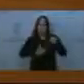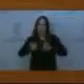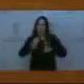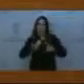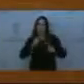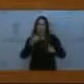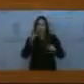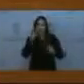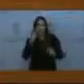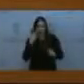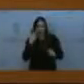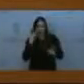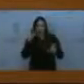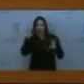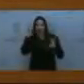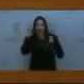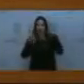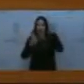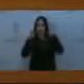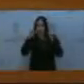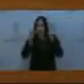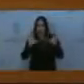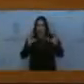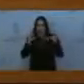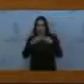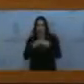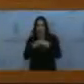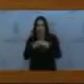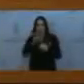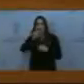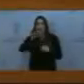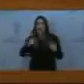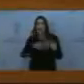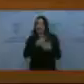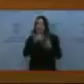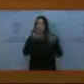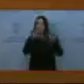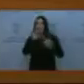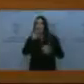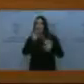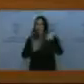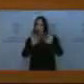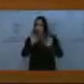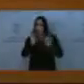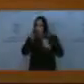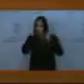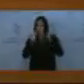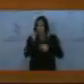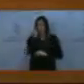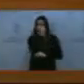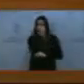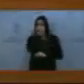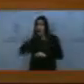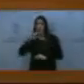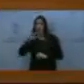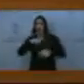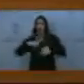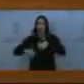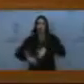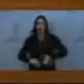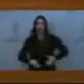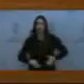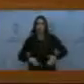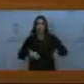asturiana. El año 2016, más del 90% de los animales sacrificados por tuberculosis no se les aisló